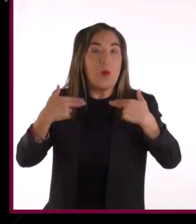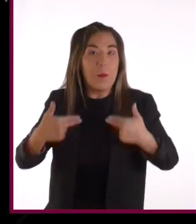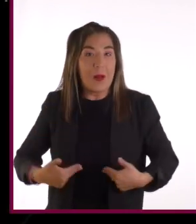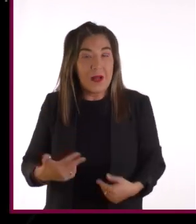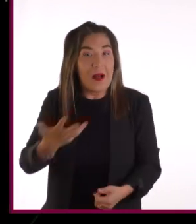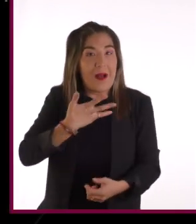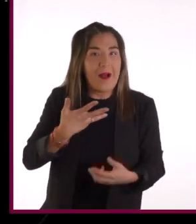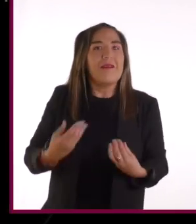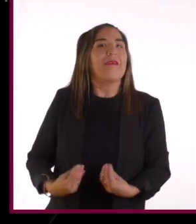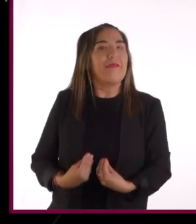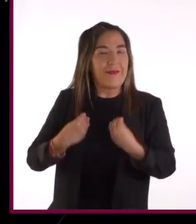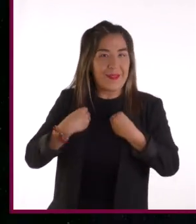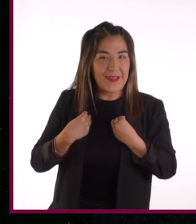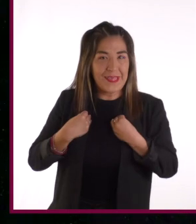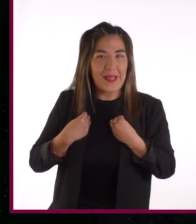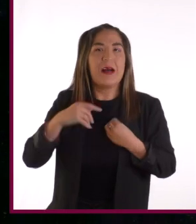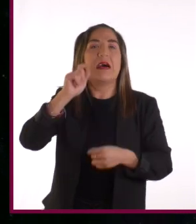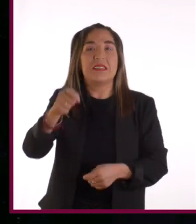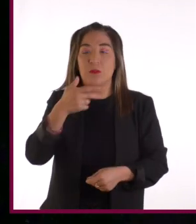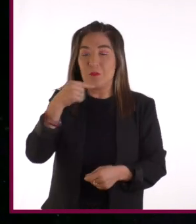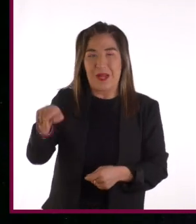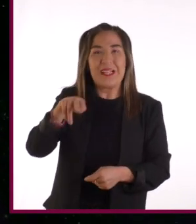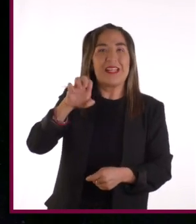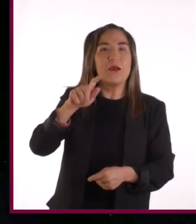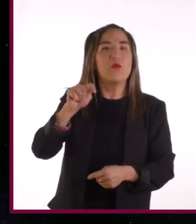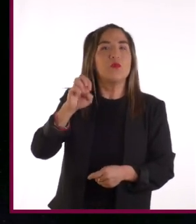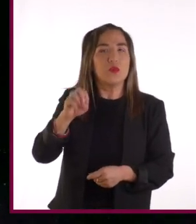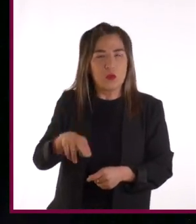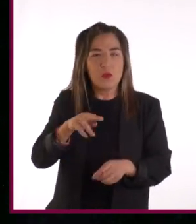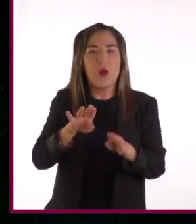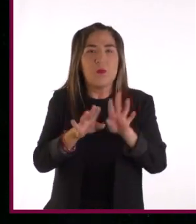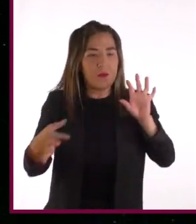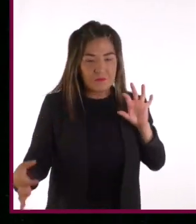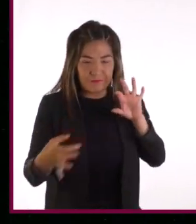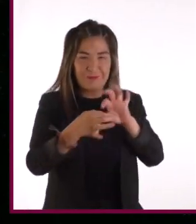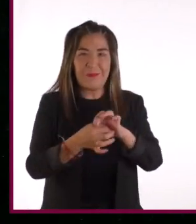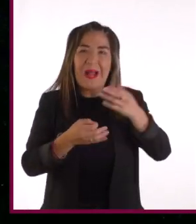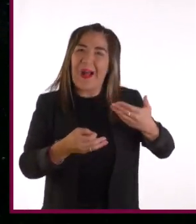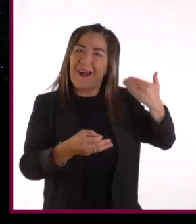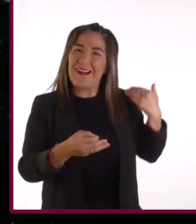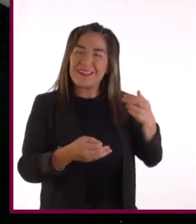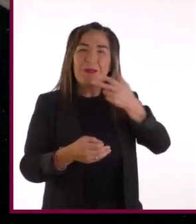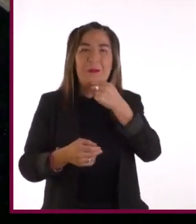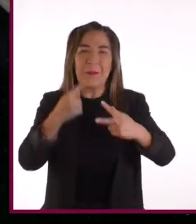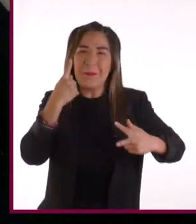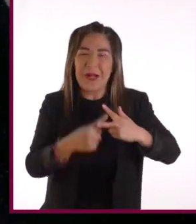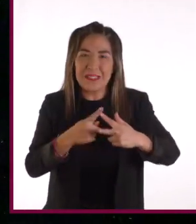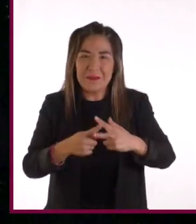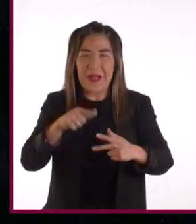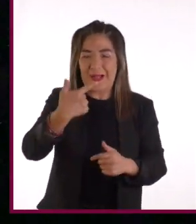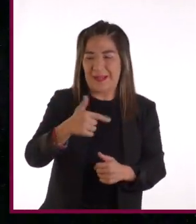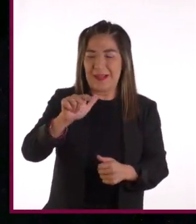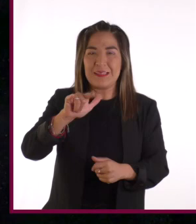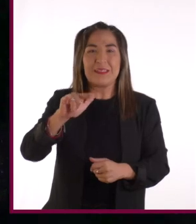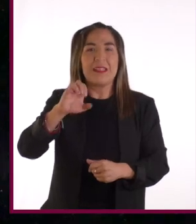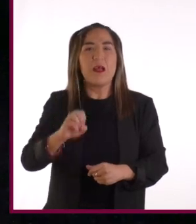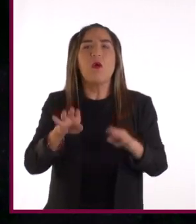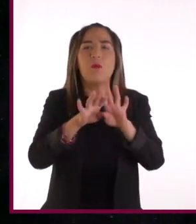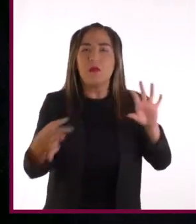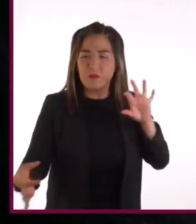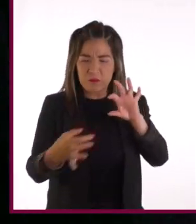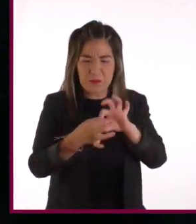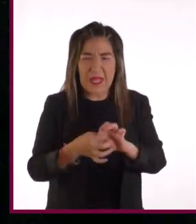los humanos existamos. El que Newton haya retomado el trabajo de Galileo y desarrollara nuevas estrategias